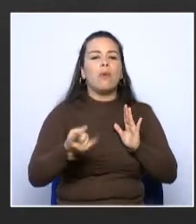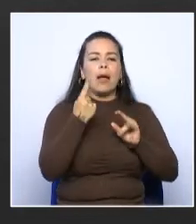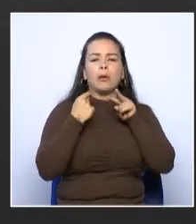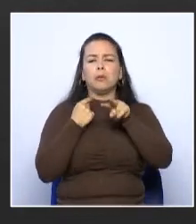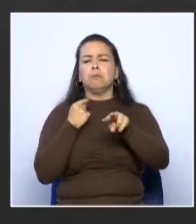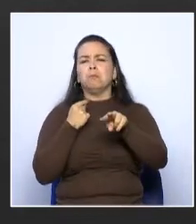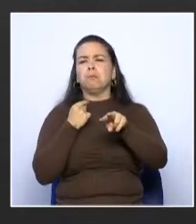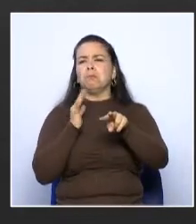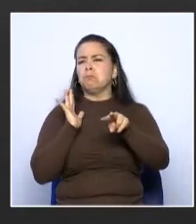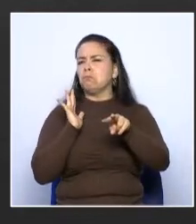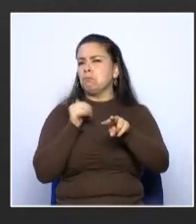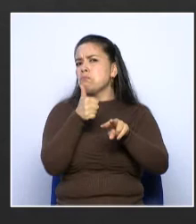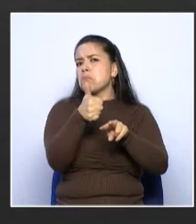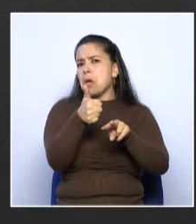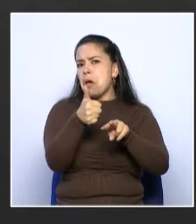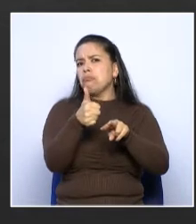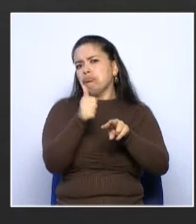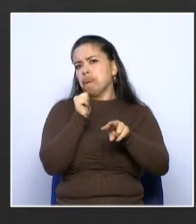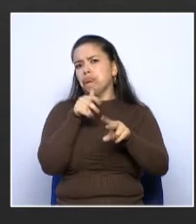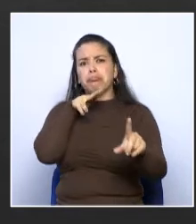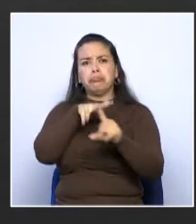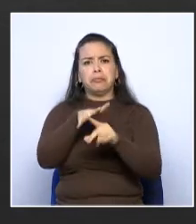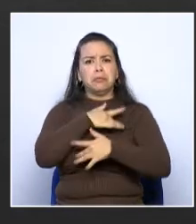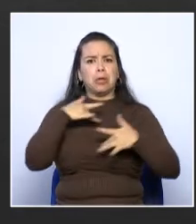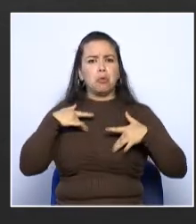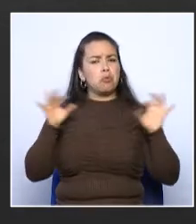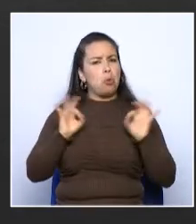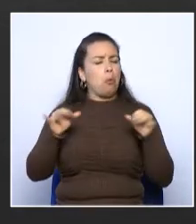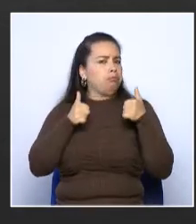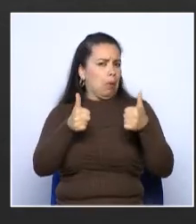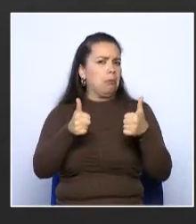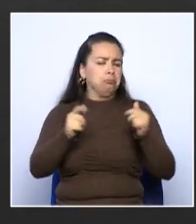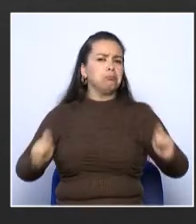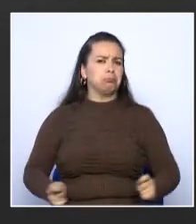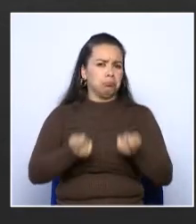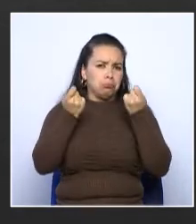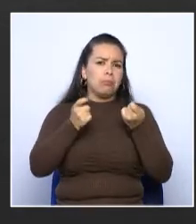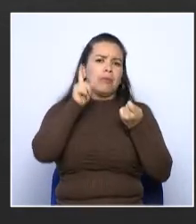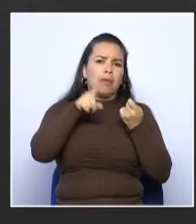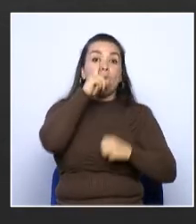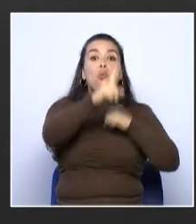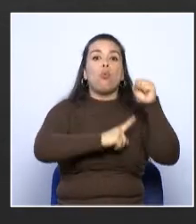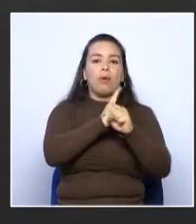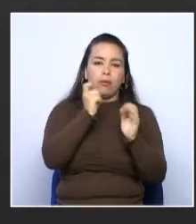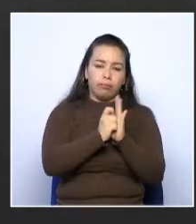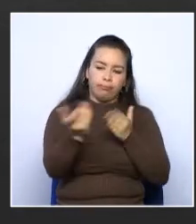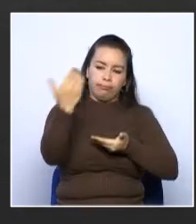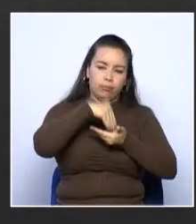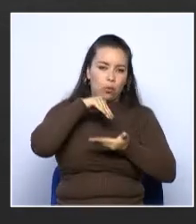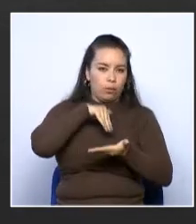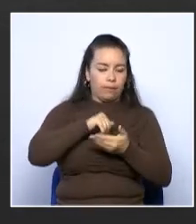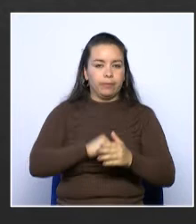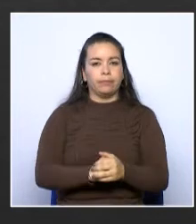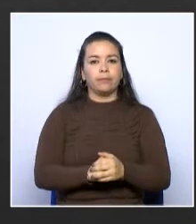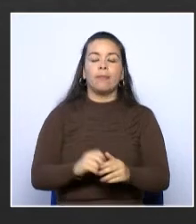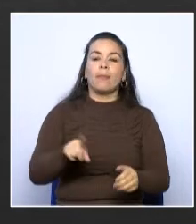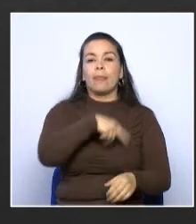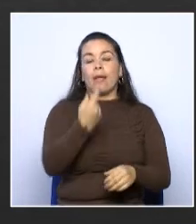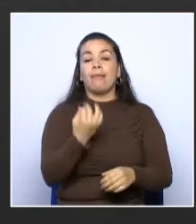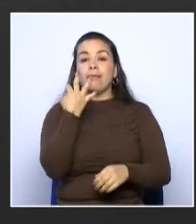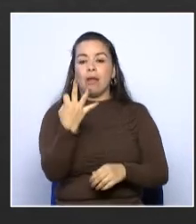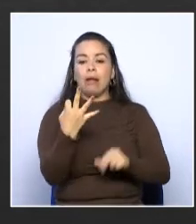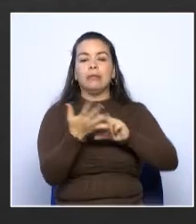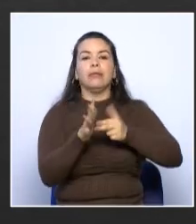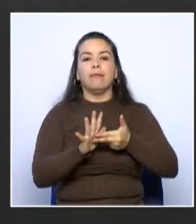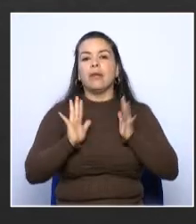eso que encontramos es bueno, ¿sí? No le va a implicar ninguna patología y el control se debe hacer al año. Un 3 ya indica que es una patología